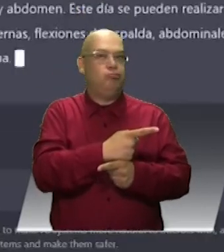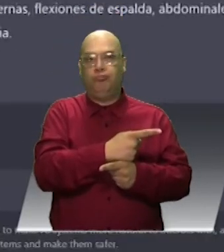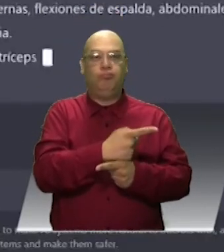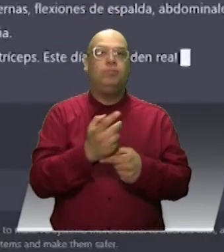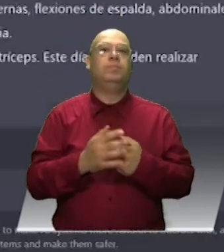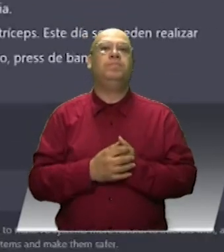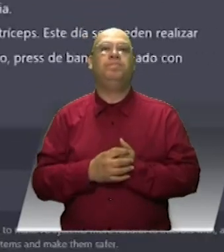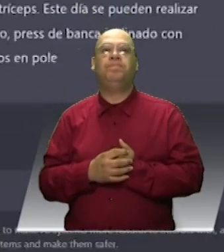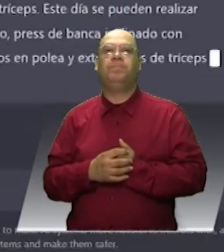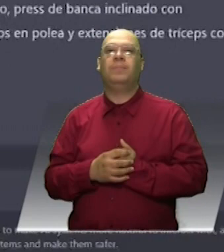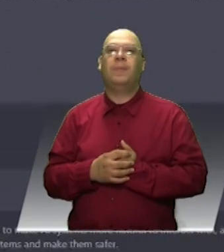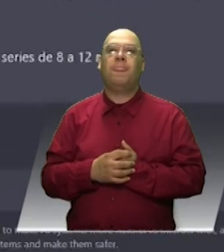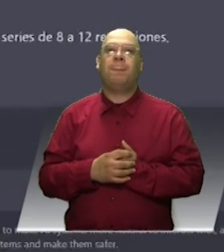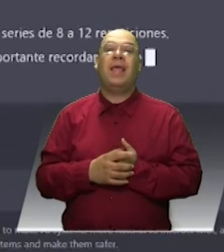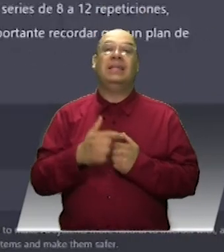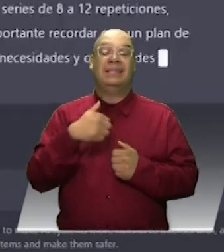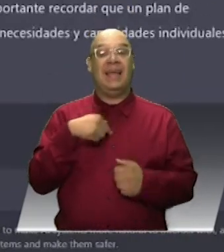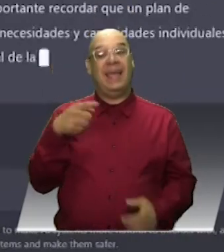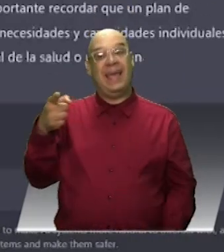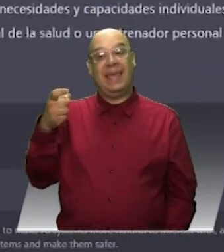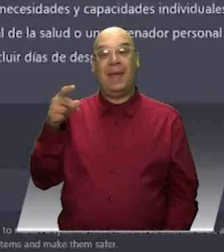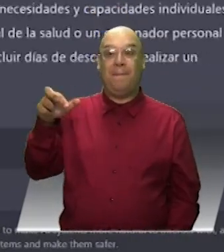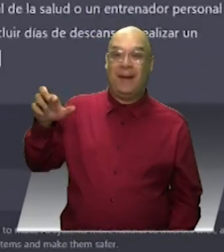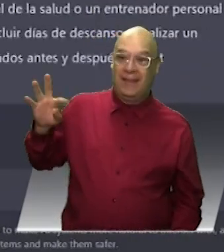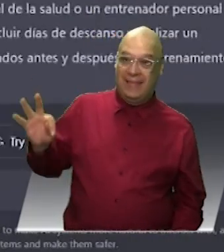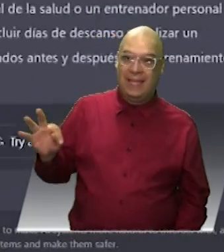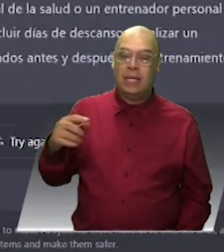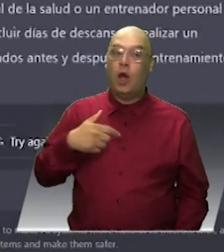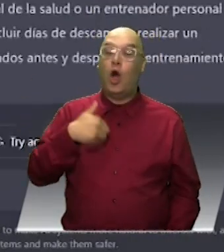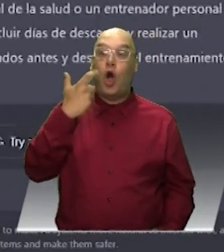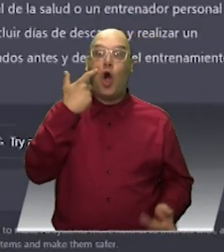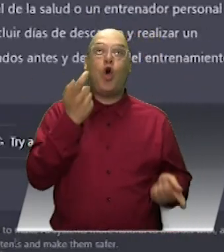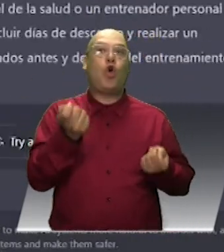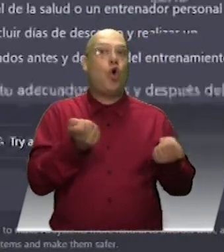lo tanto, al utilizar GPT, hacerlo con precaución y